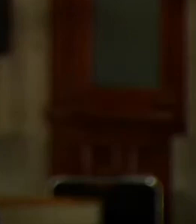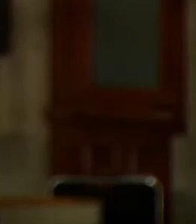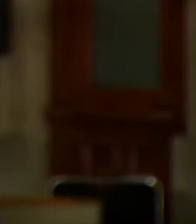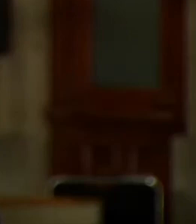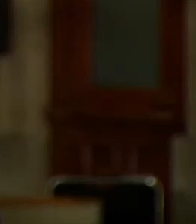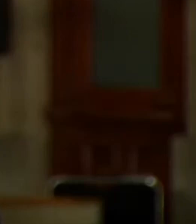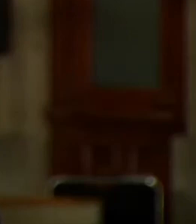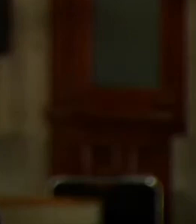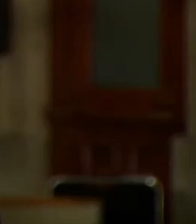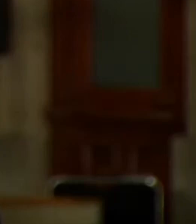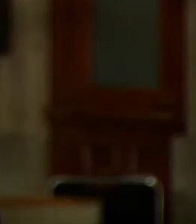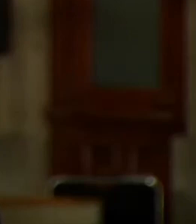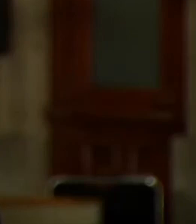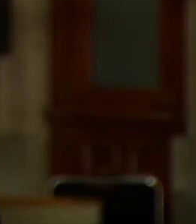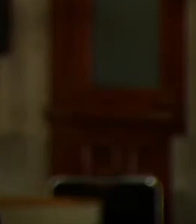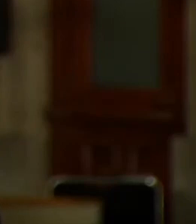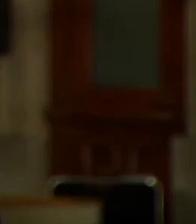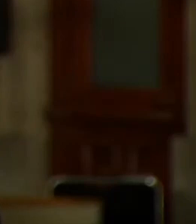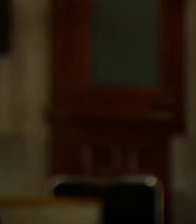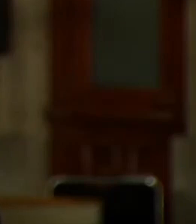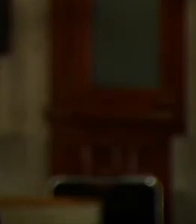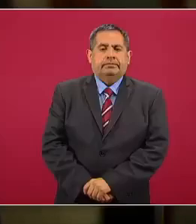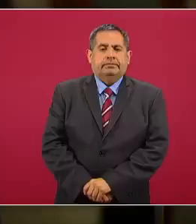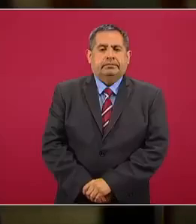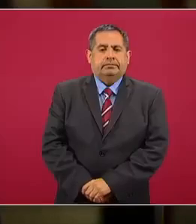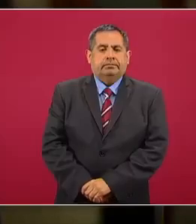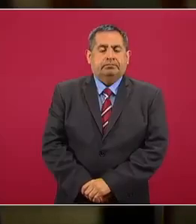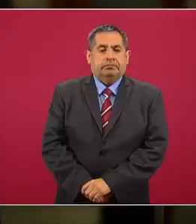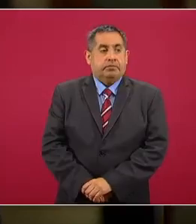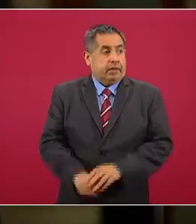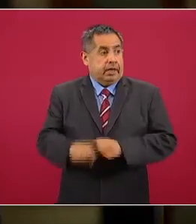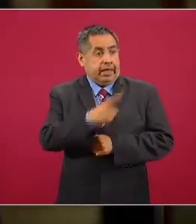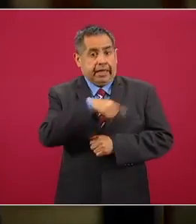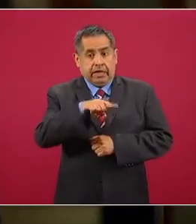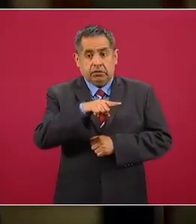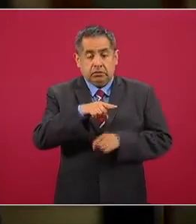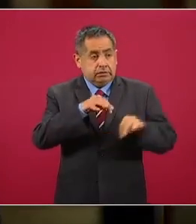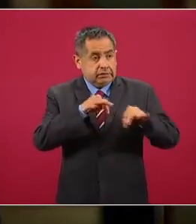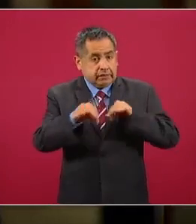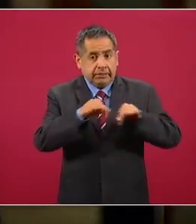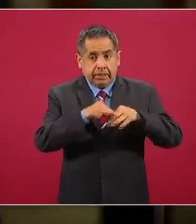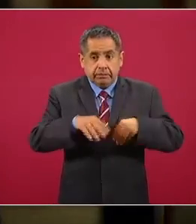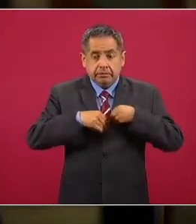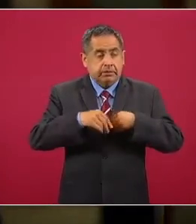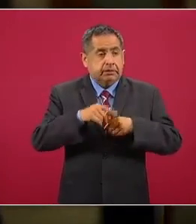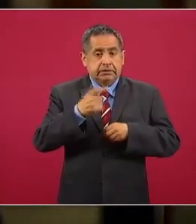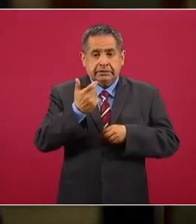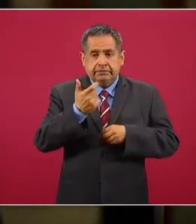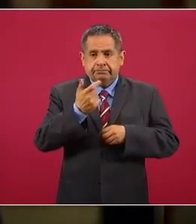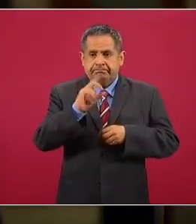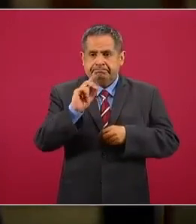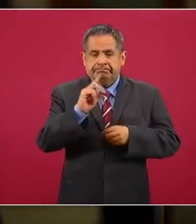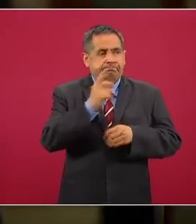saludo. Ellos viven y trabajan y envían sus remesas para sus familias.